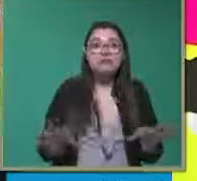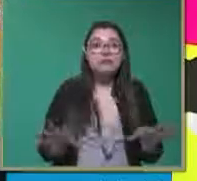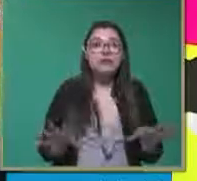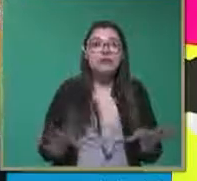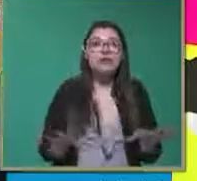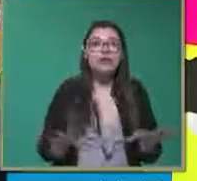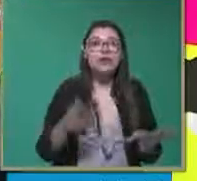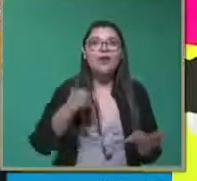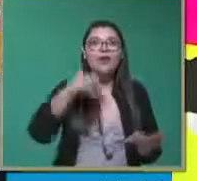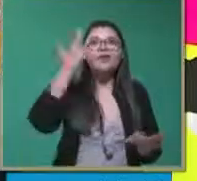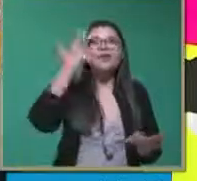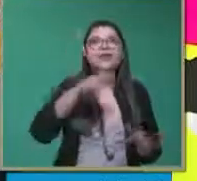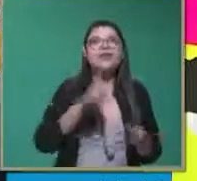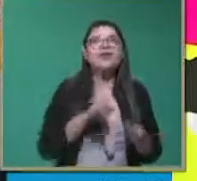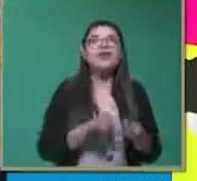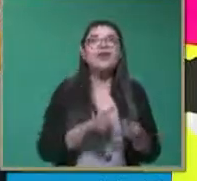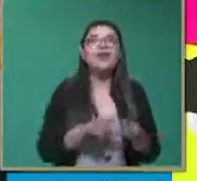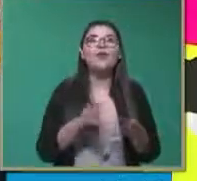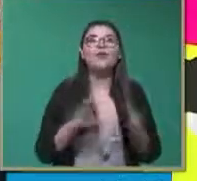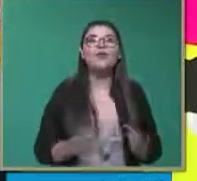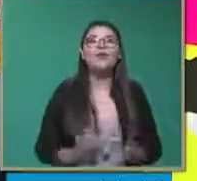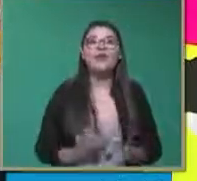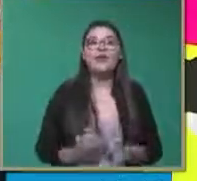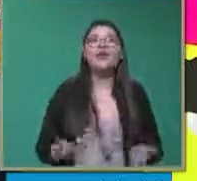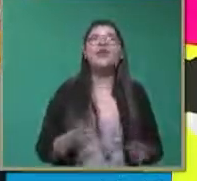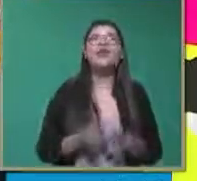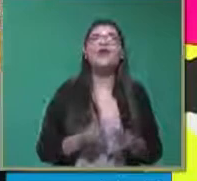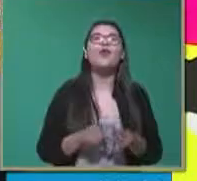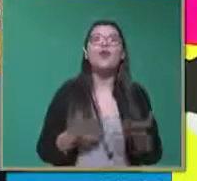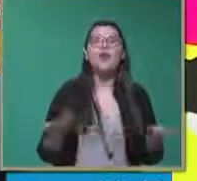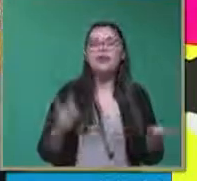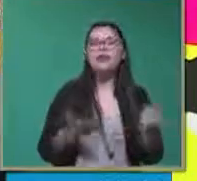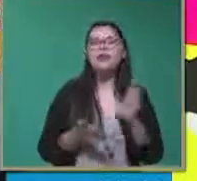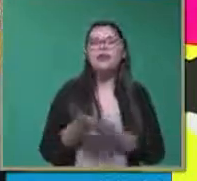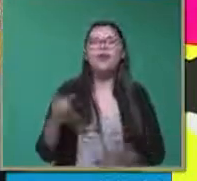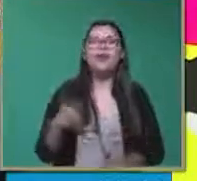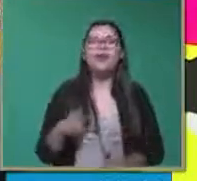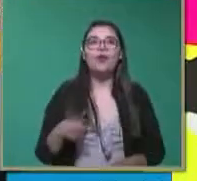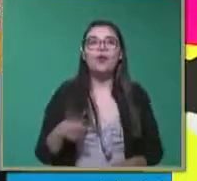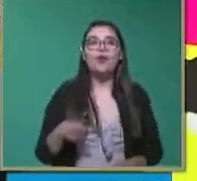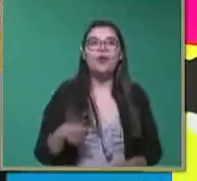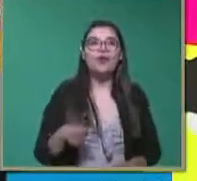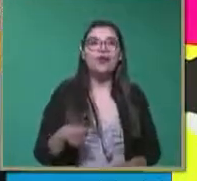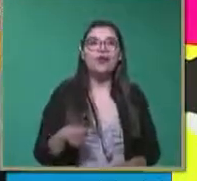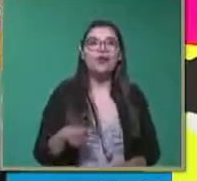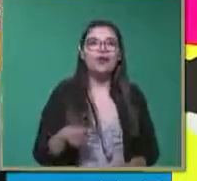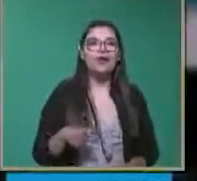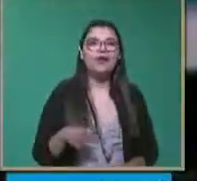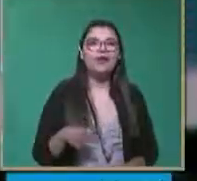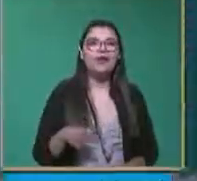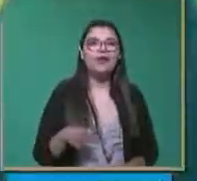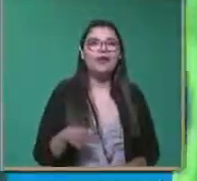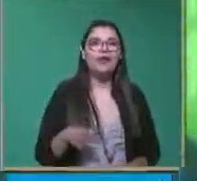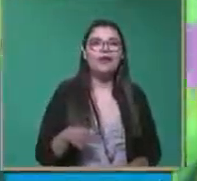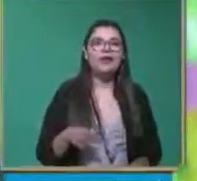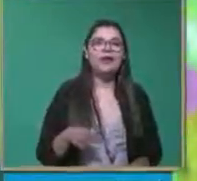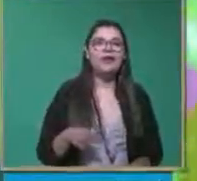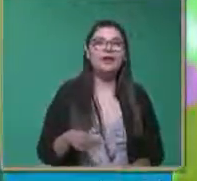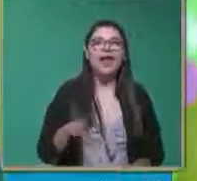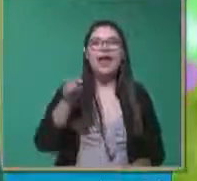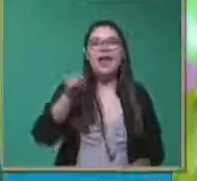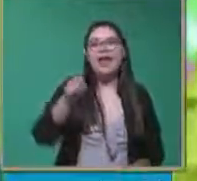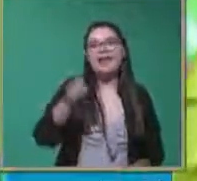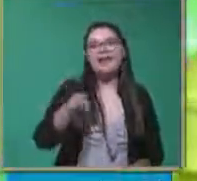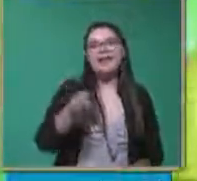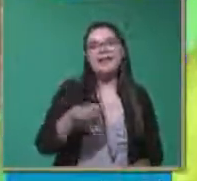dónde está. ¿Dónde? ¿Dónde saqué primero el conejo? ¿Pudo haber regresado? ¿Dónde lo saqué? Que fue aquí en el sombrero.